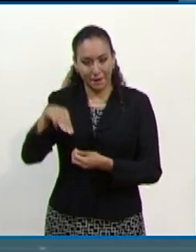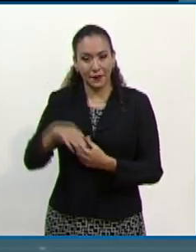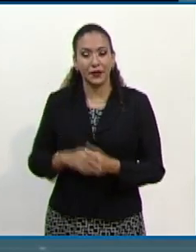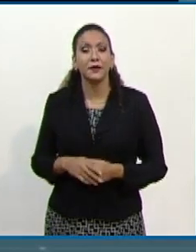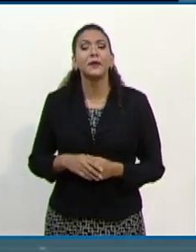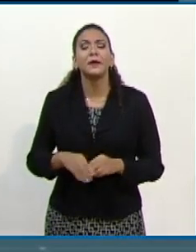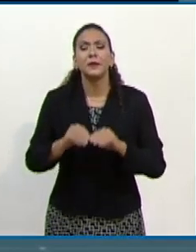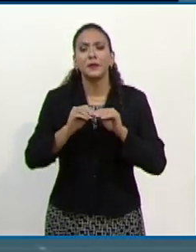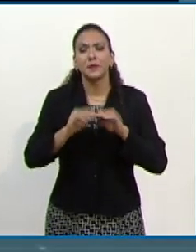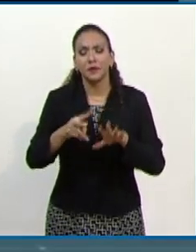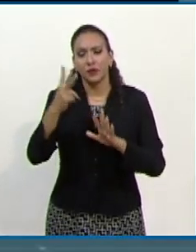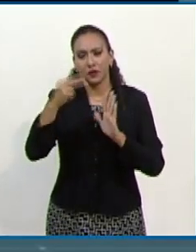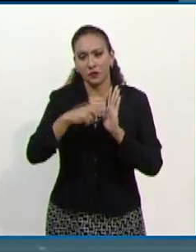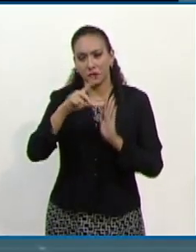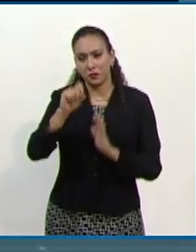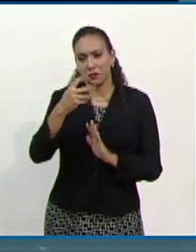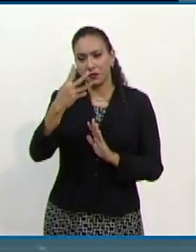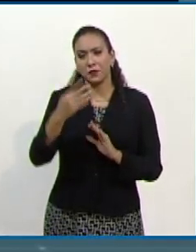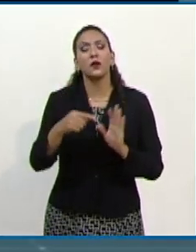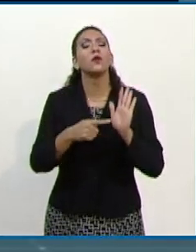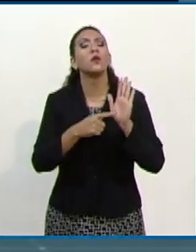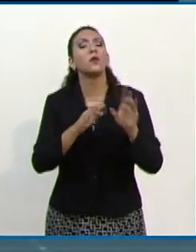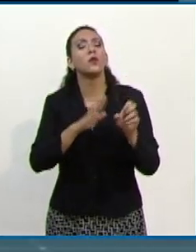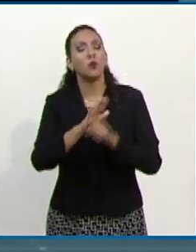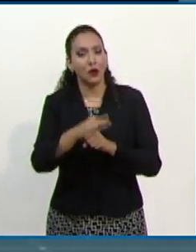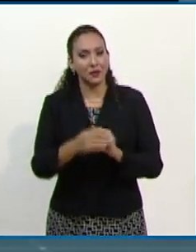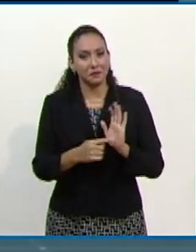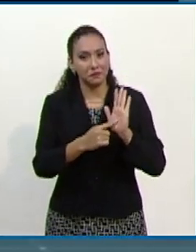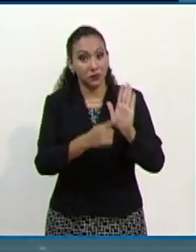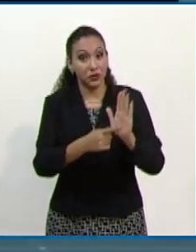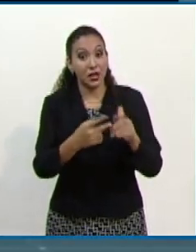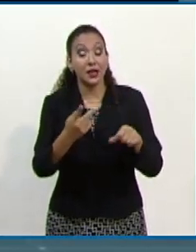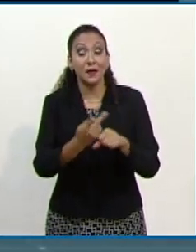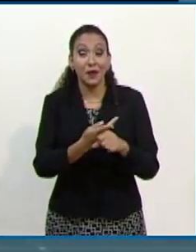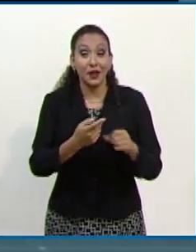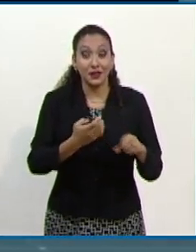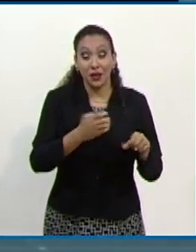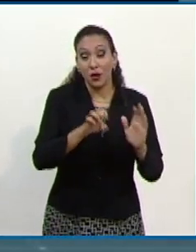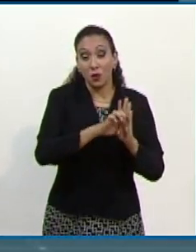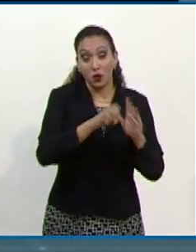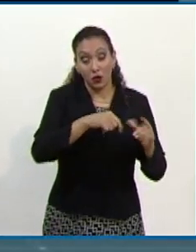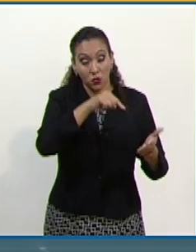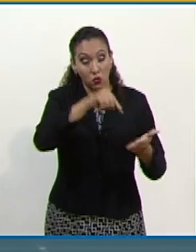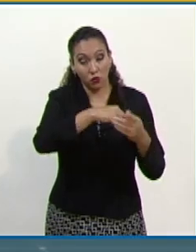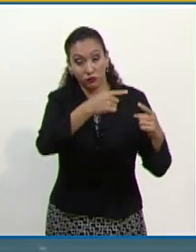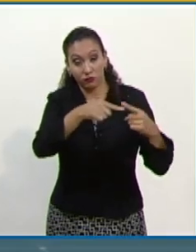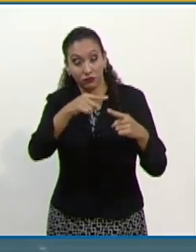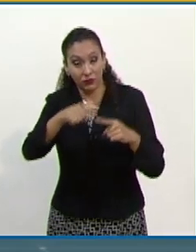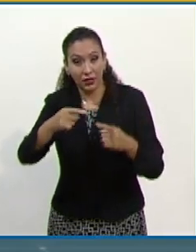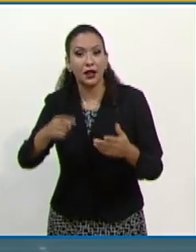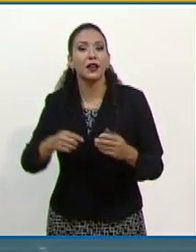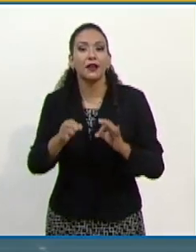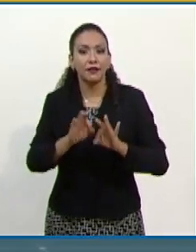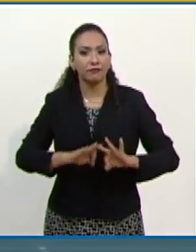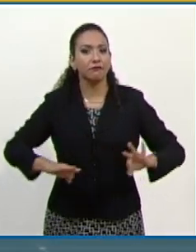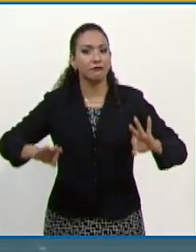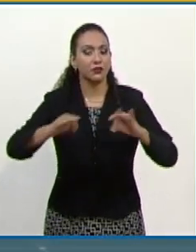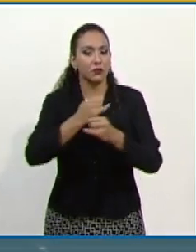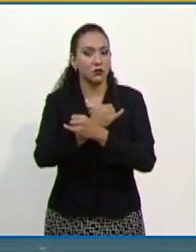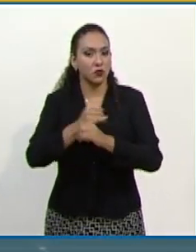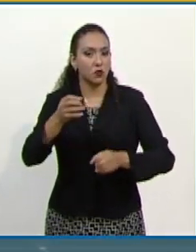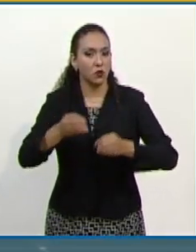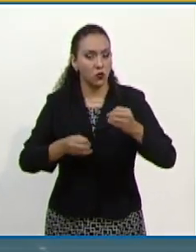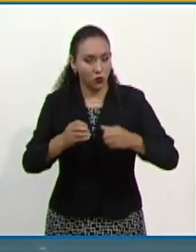universitario 2024, enfocado en el papel de las altas cortes en los estados constitucionales, la importancia de la independencia